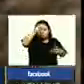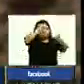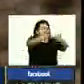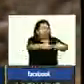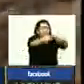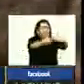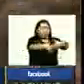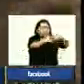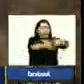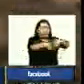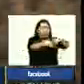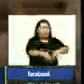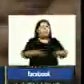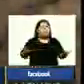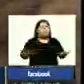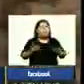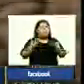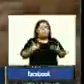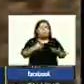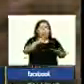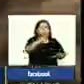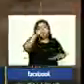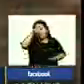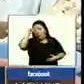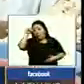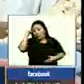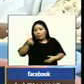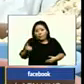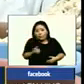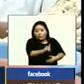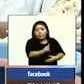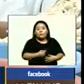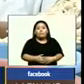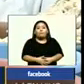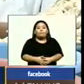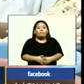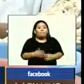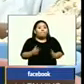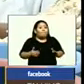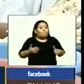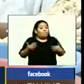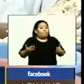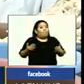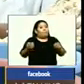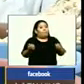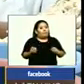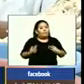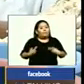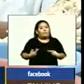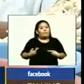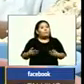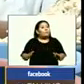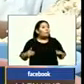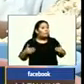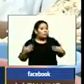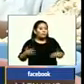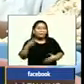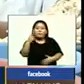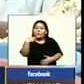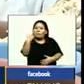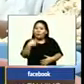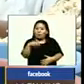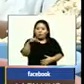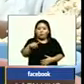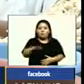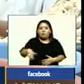planta, generando decenas de empleos. Pues es una gran oportunidad porque realmente aquí